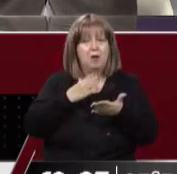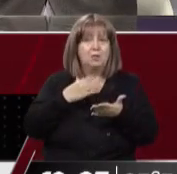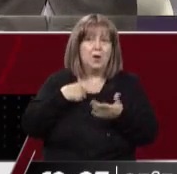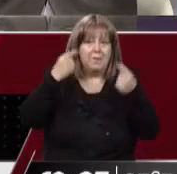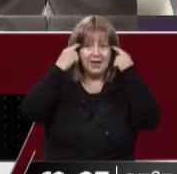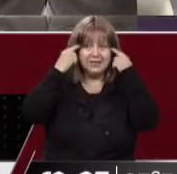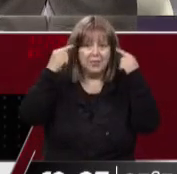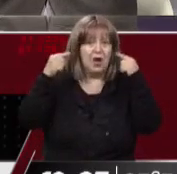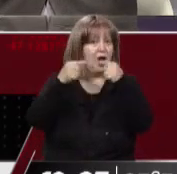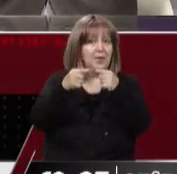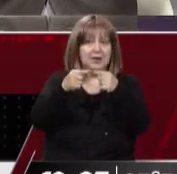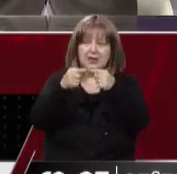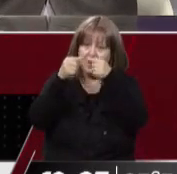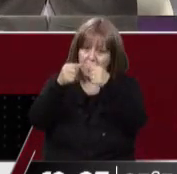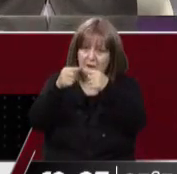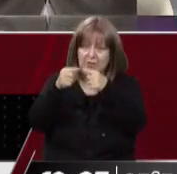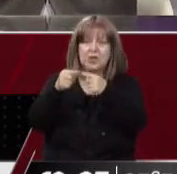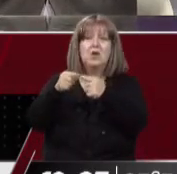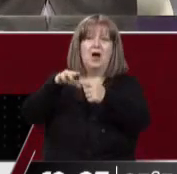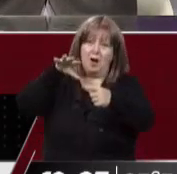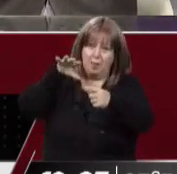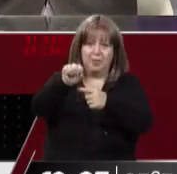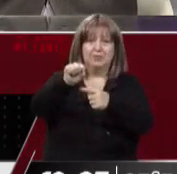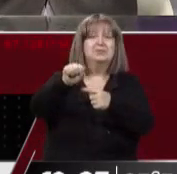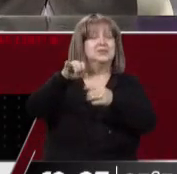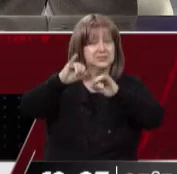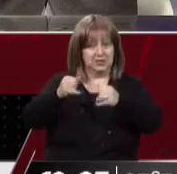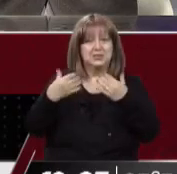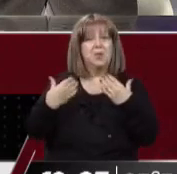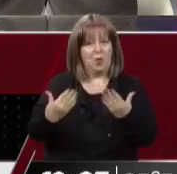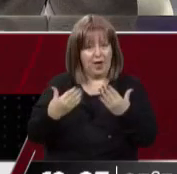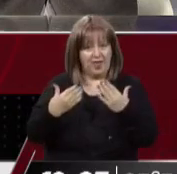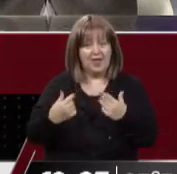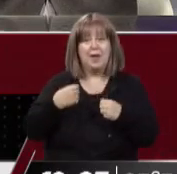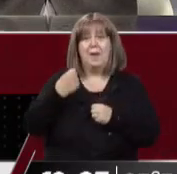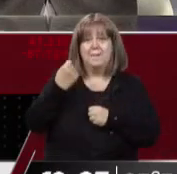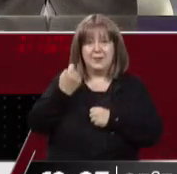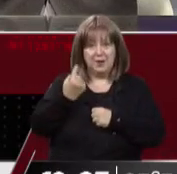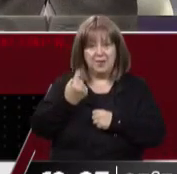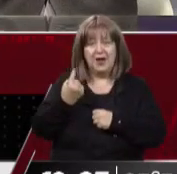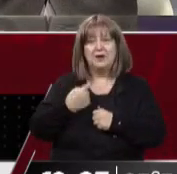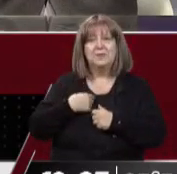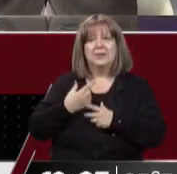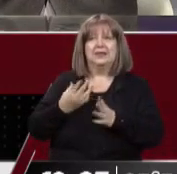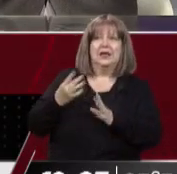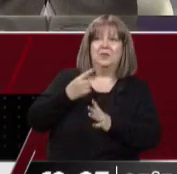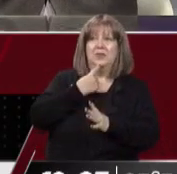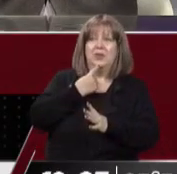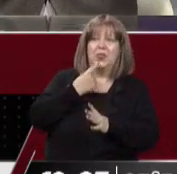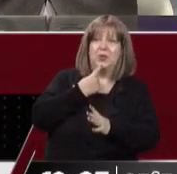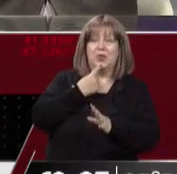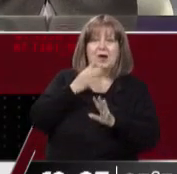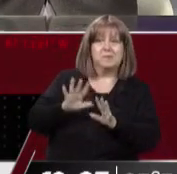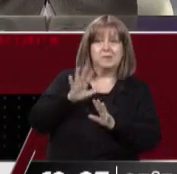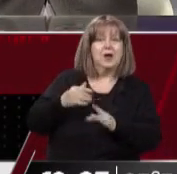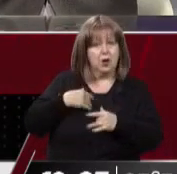veces lo primero, lo que cuesta muchísimo es dar el primer paso, sí, y cuando te das cuenta que que todo es mucho más fácil cuando uno también le mete